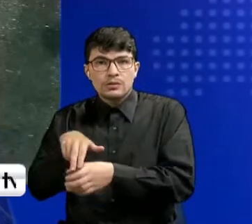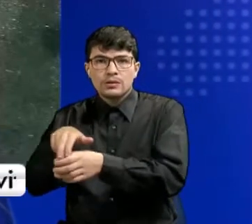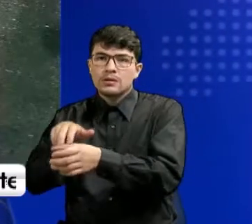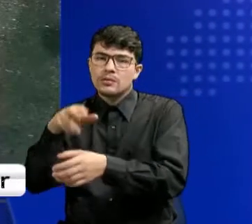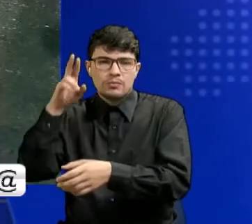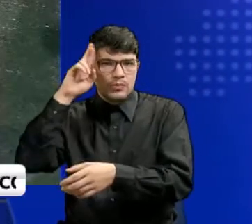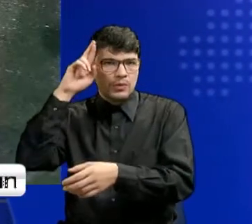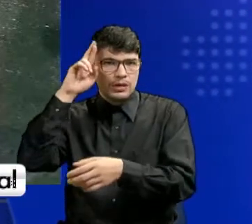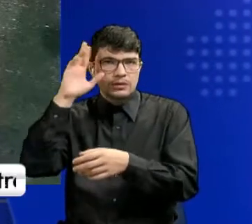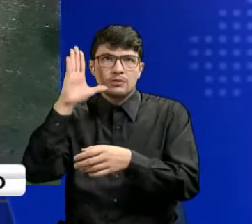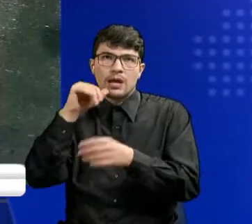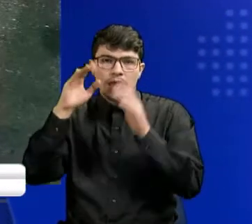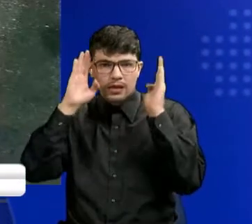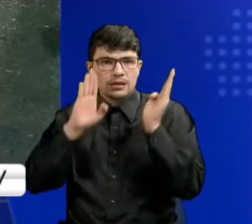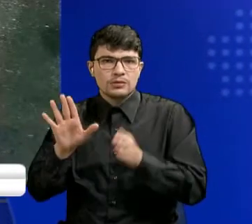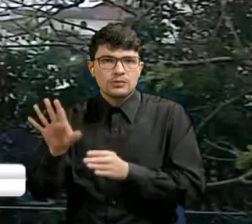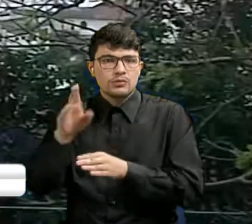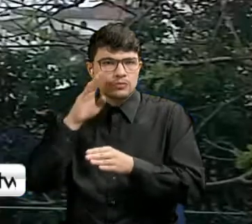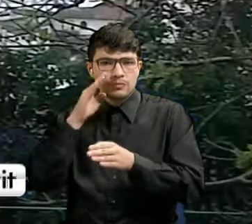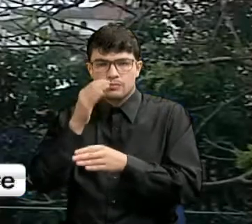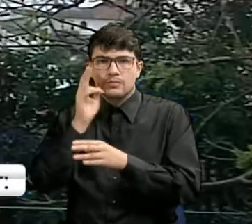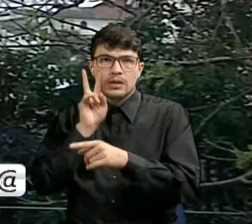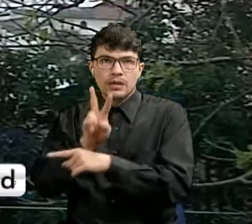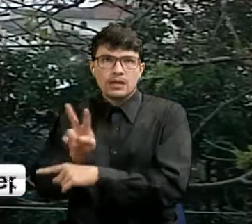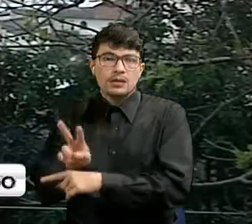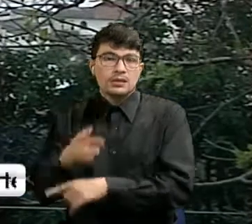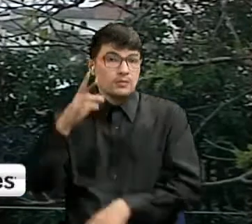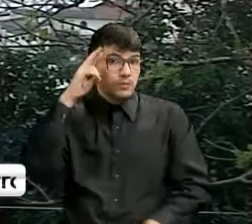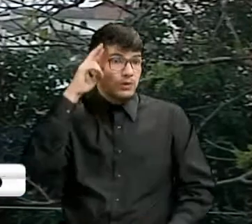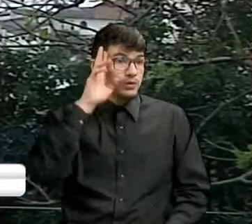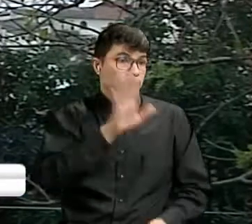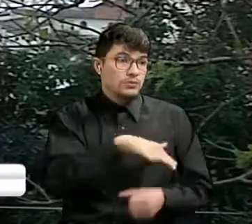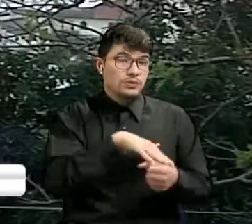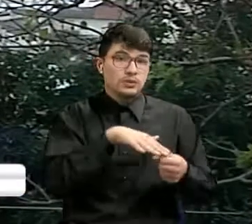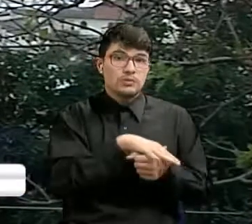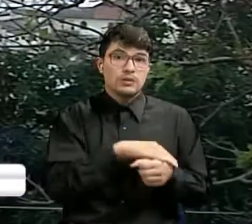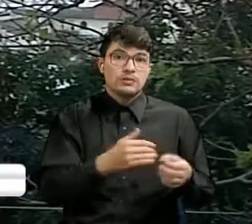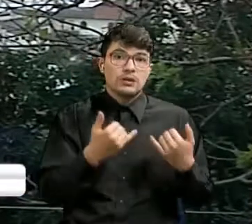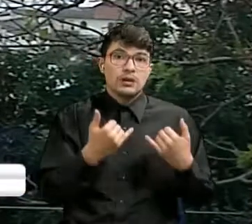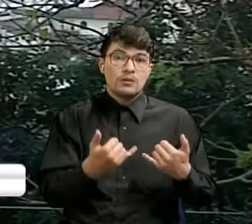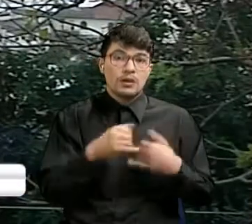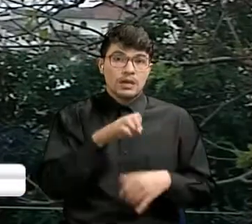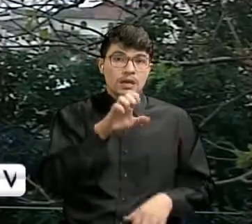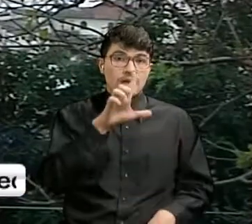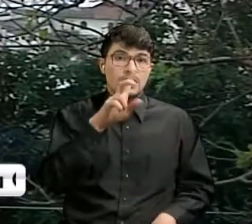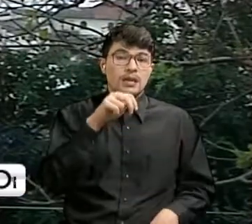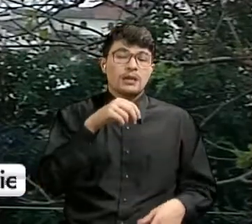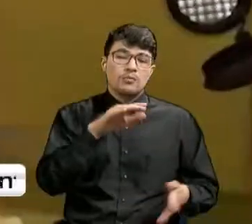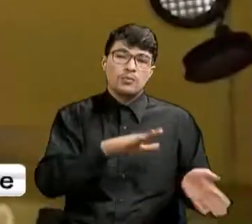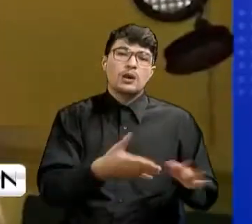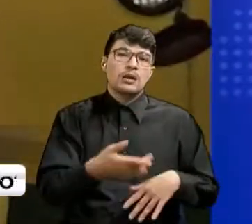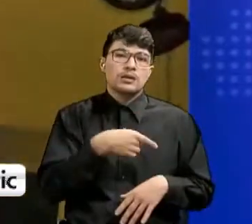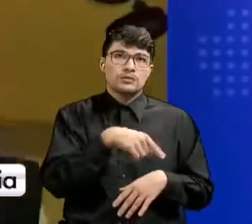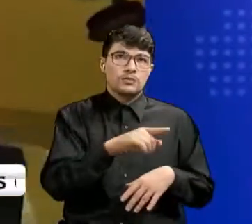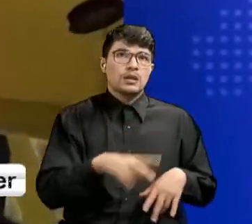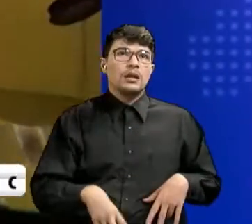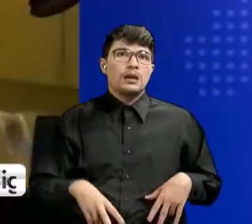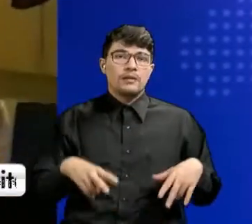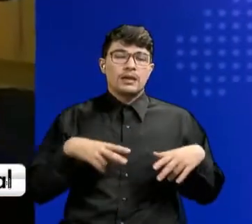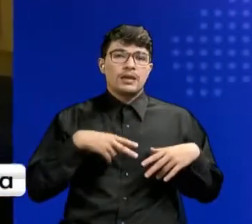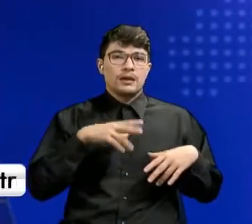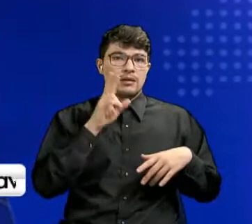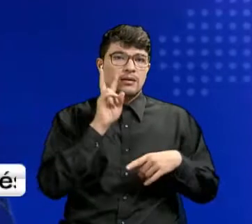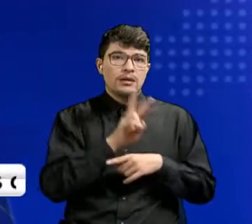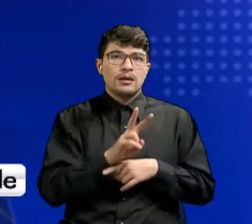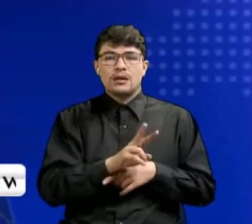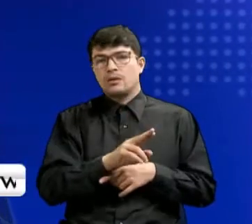brindarles un esquema de seguridad. Como resultado del hecho violento perpetrado por el ELN, perdió la vida uno de los escoltas de la empresa de valores